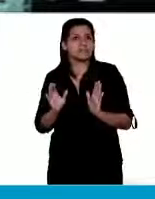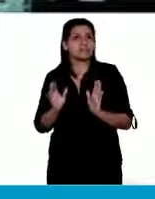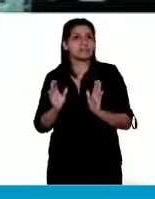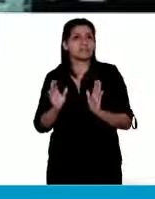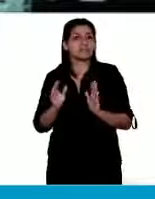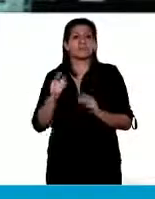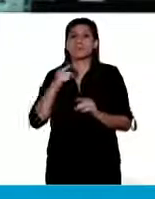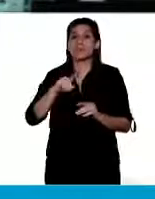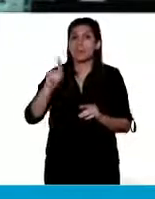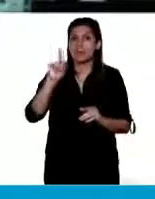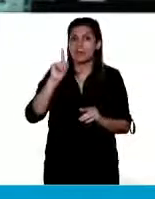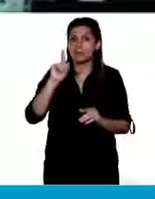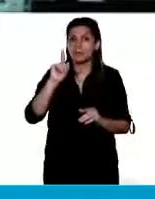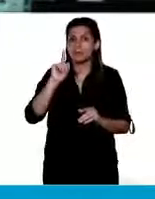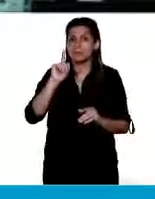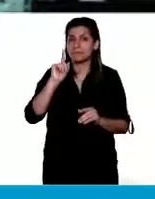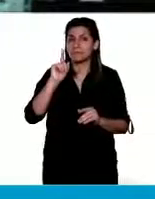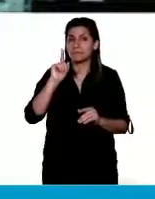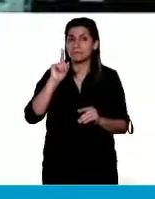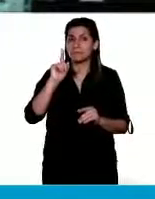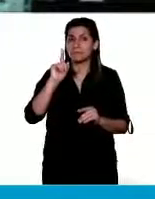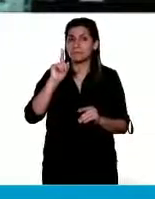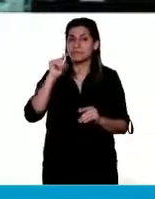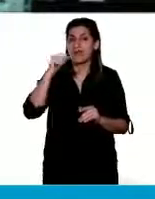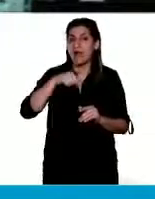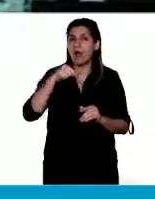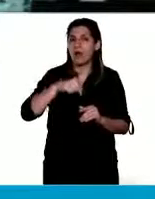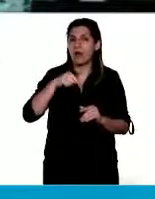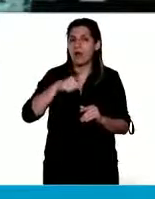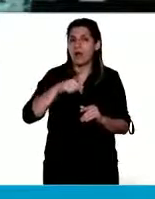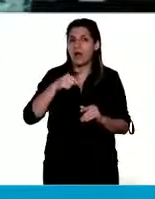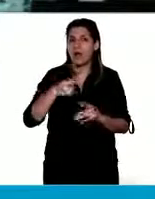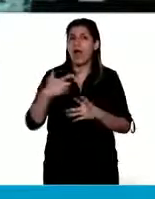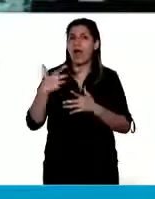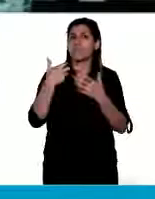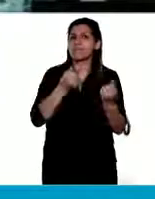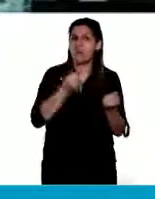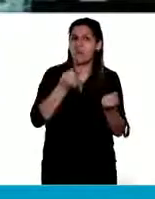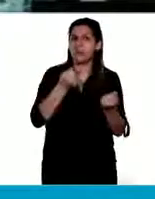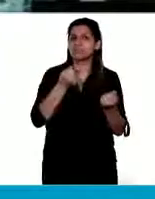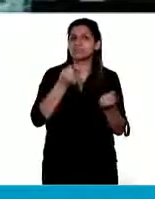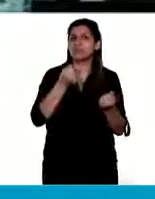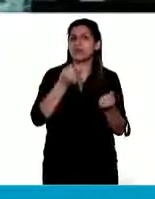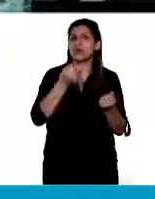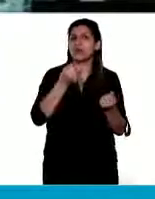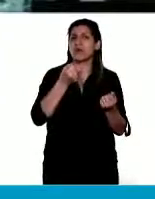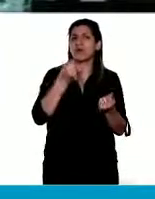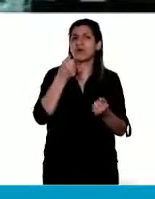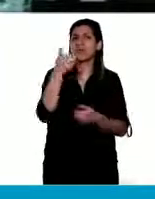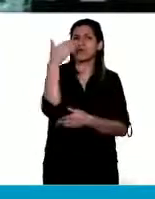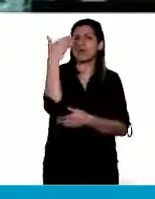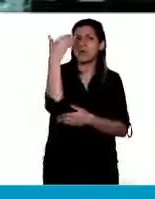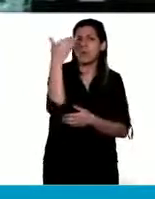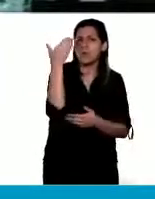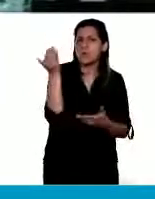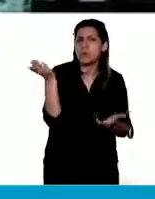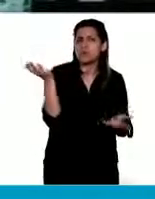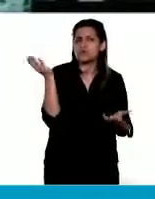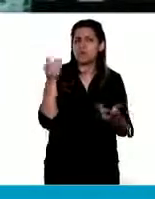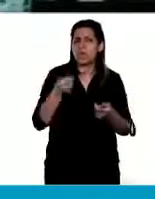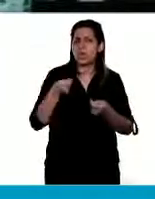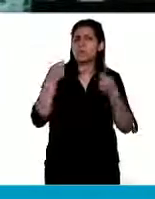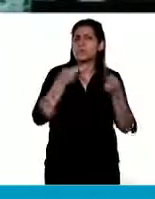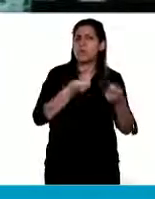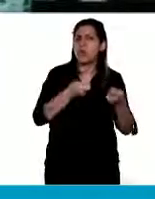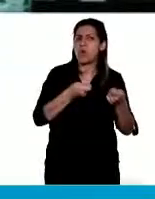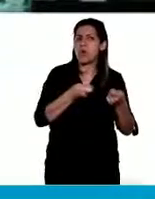manera vamos a aceptar el relato que muchas veces se quiere imponer